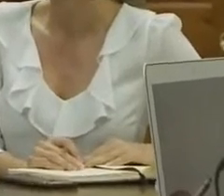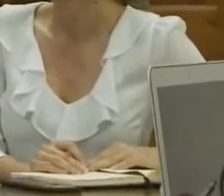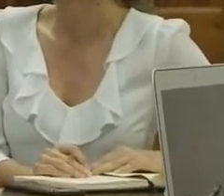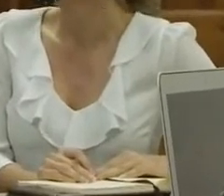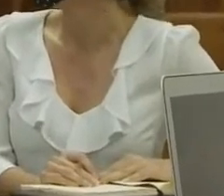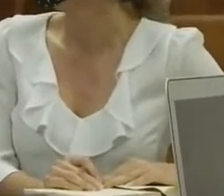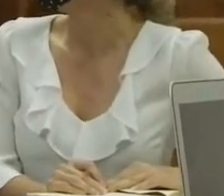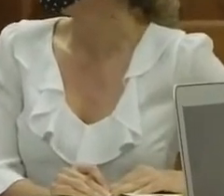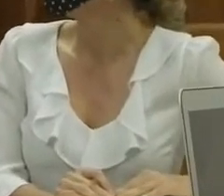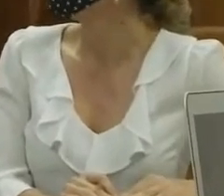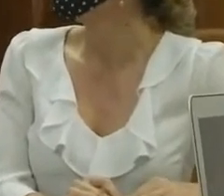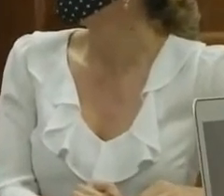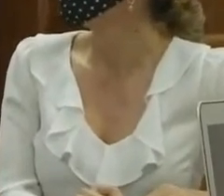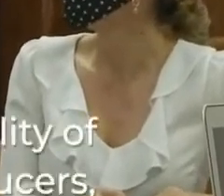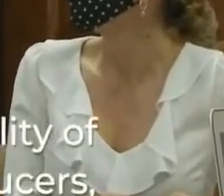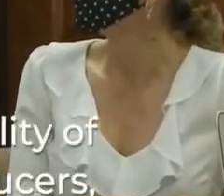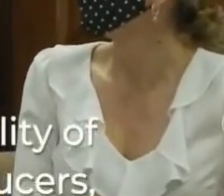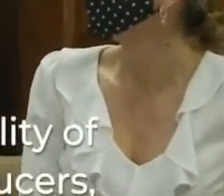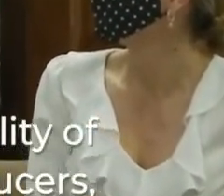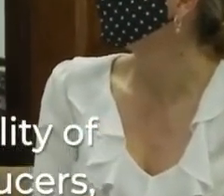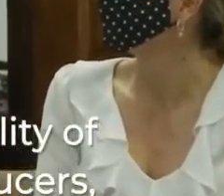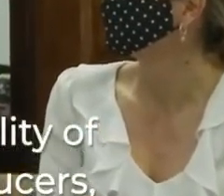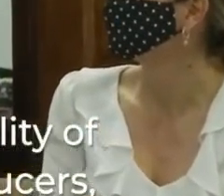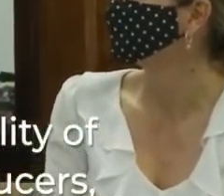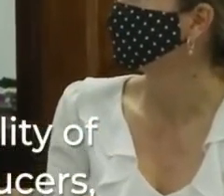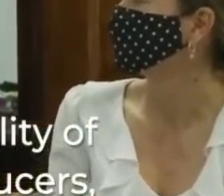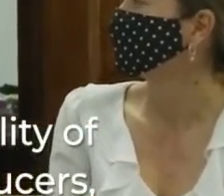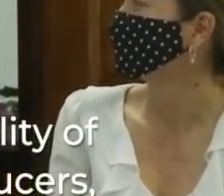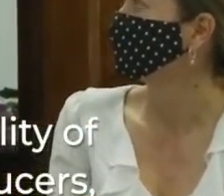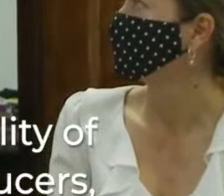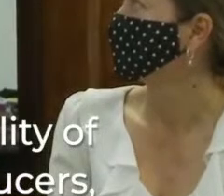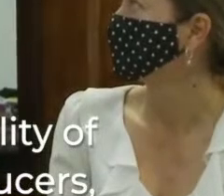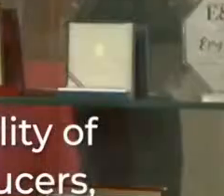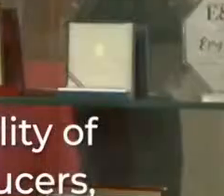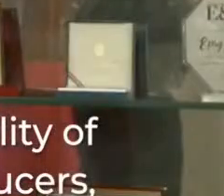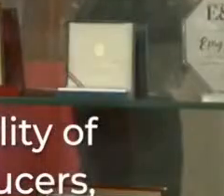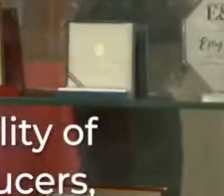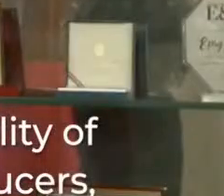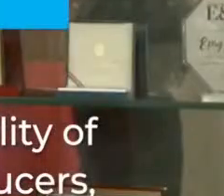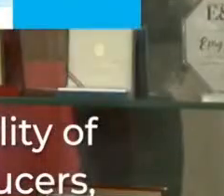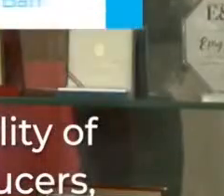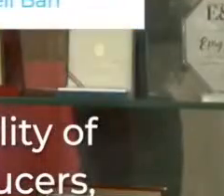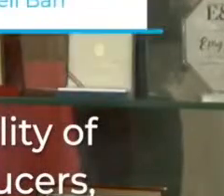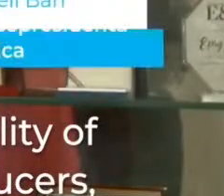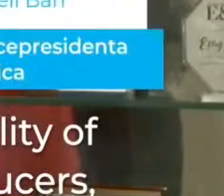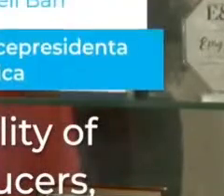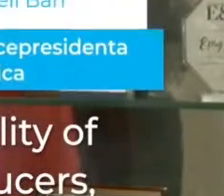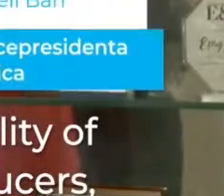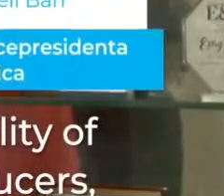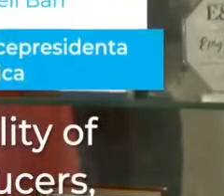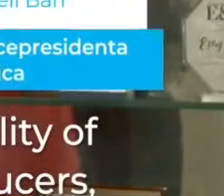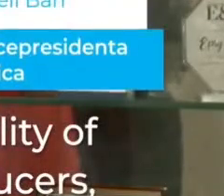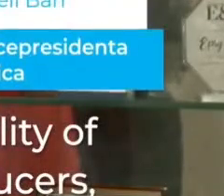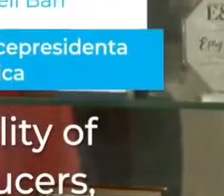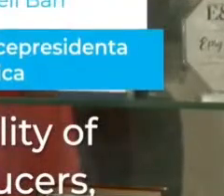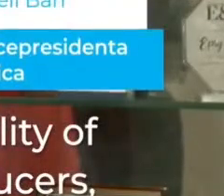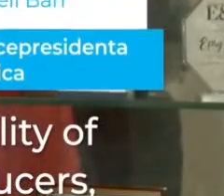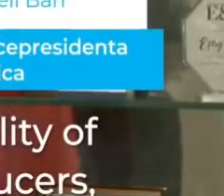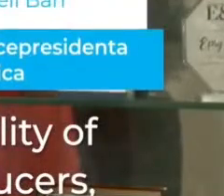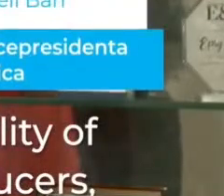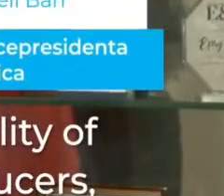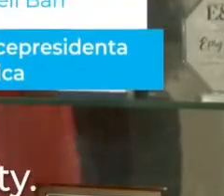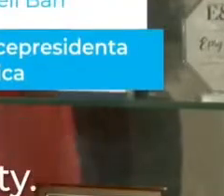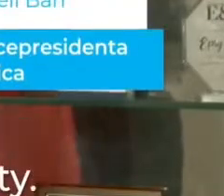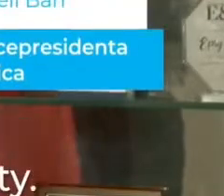en condición de vulnerabilidad. Hoy la conectividad está relacionada con las posibilidades de hacer comercio de los pequeños productores